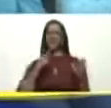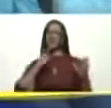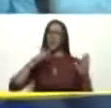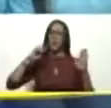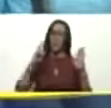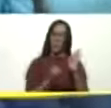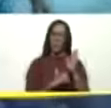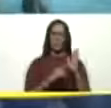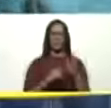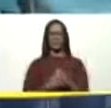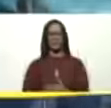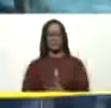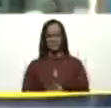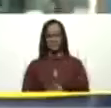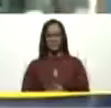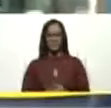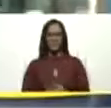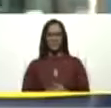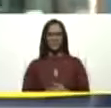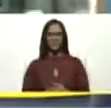¡Cúmplase!